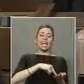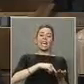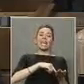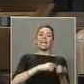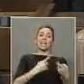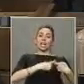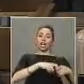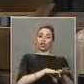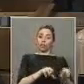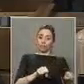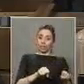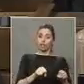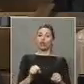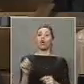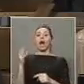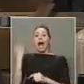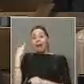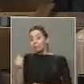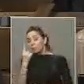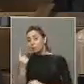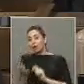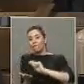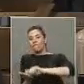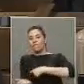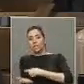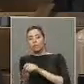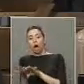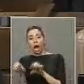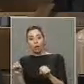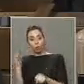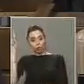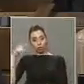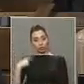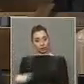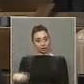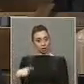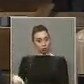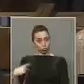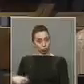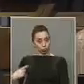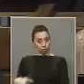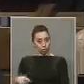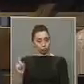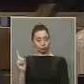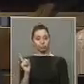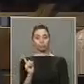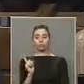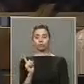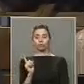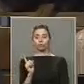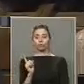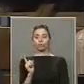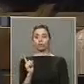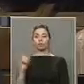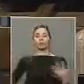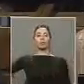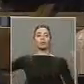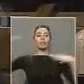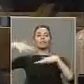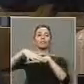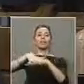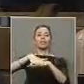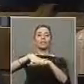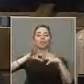firmó un acuerdo con los Estados Unidos en el marco de la integración